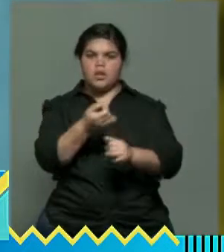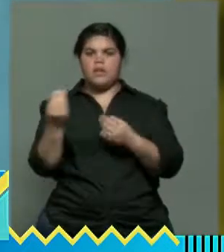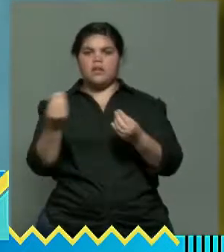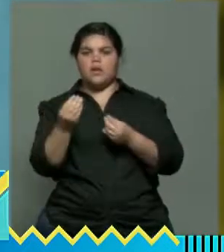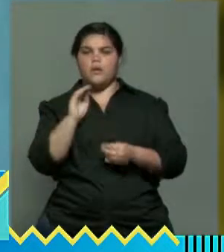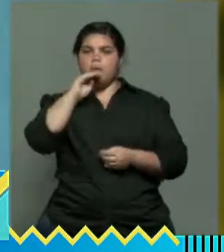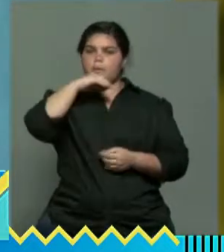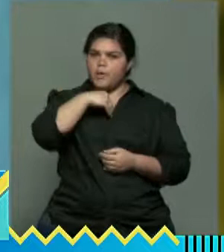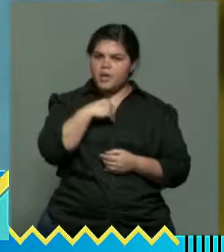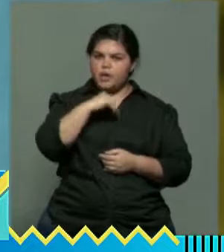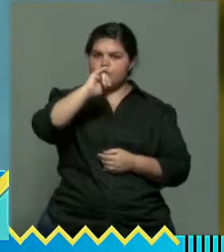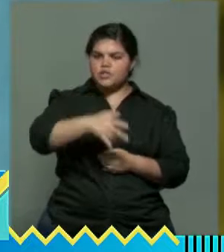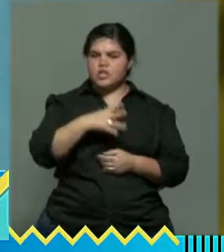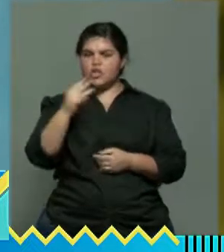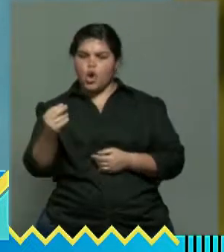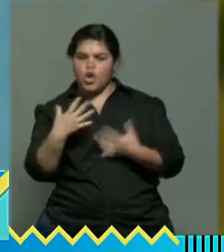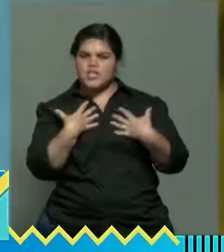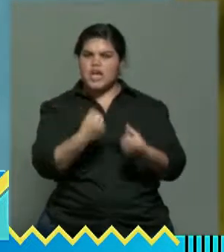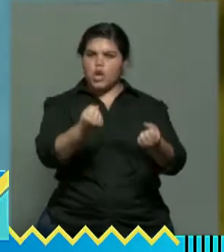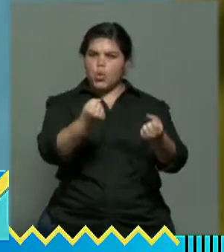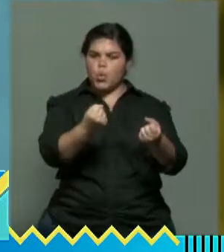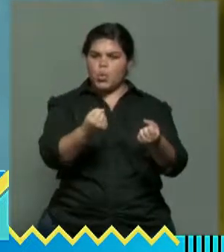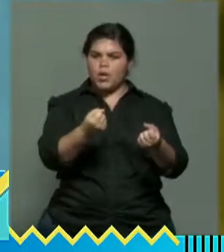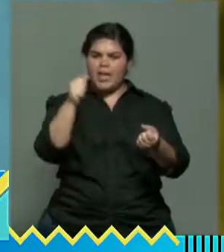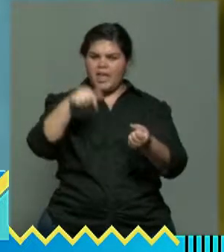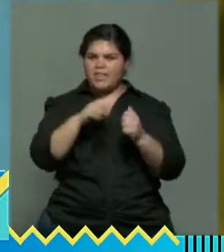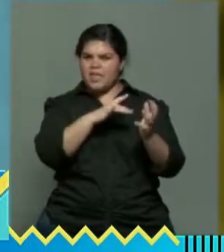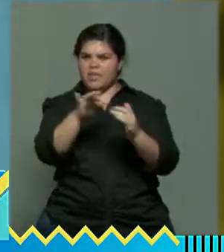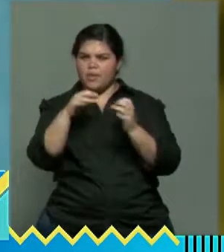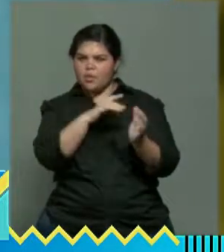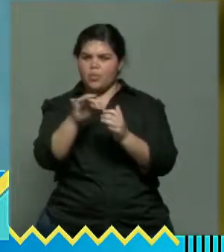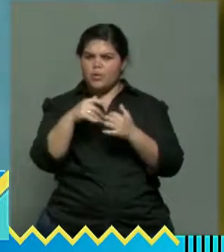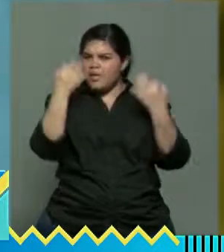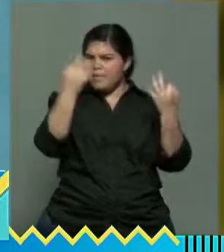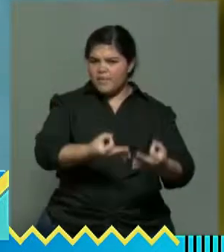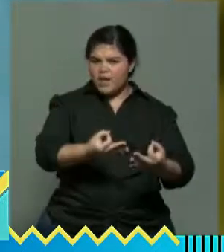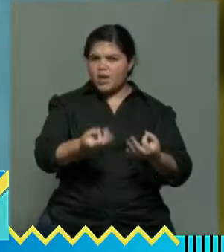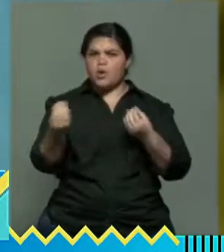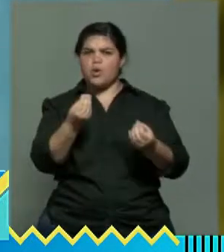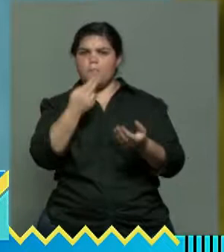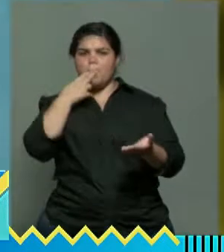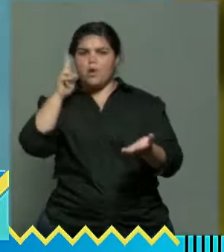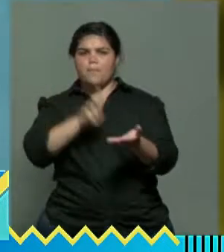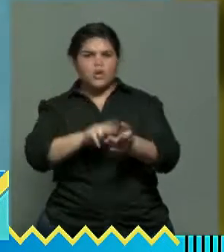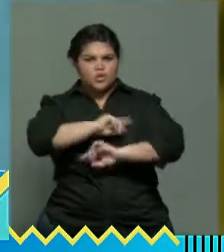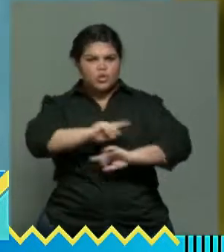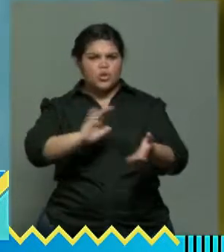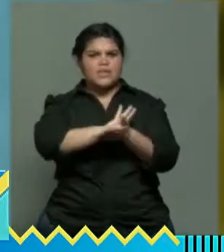es perjudicial o no, si esta discusión se tiene que dar, si en realidad debería quedar exenta. ¿Cuál es tu